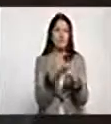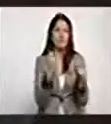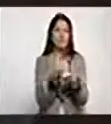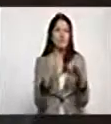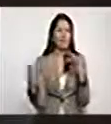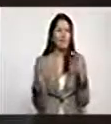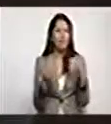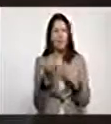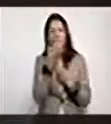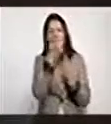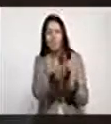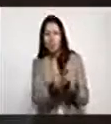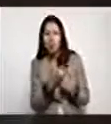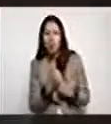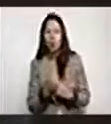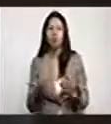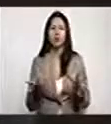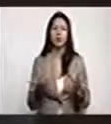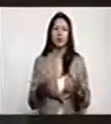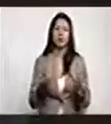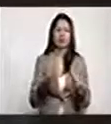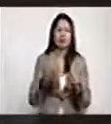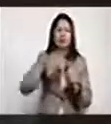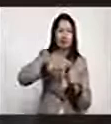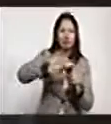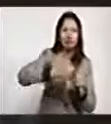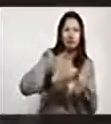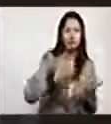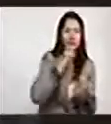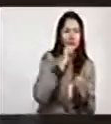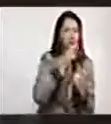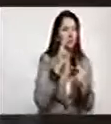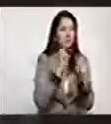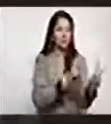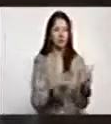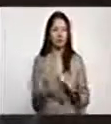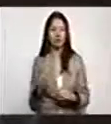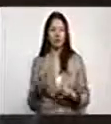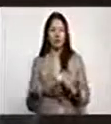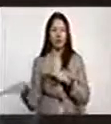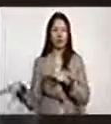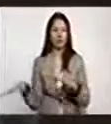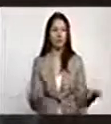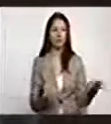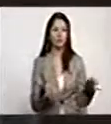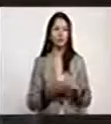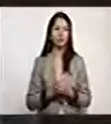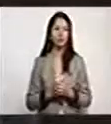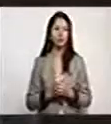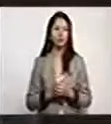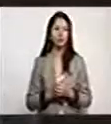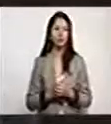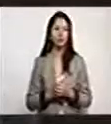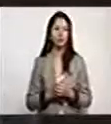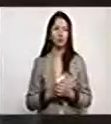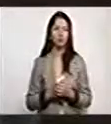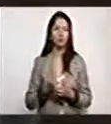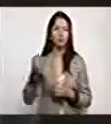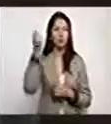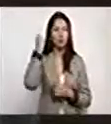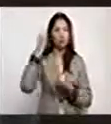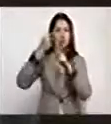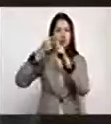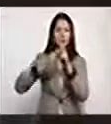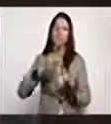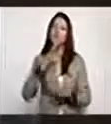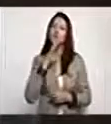los secuestros, las extorsiones, entre otros. Prueba de ello son los hechos ocurridos tan solo en el último mes.